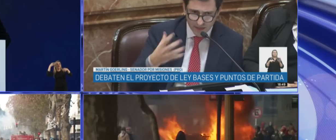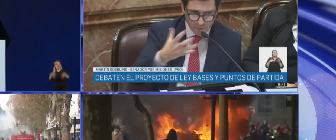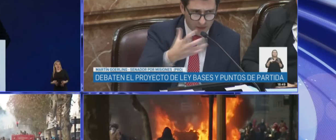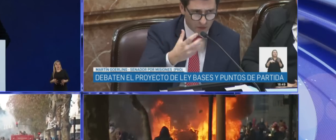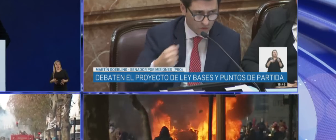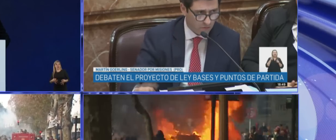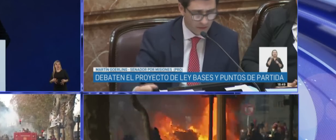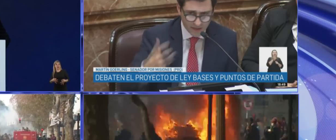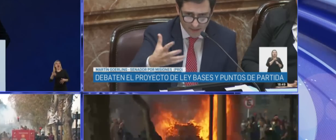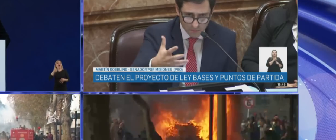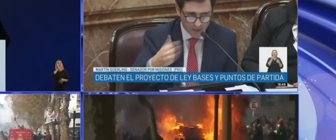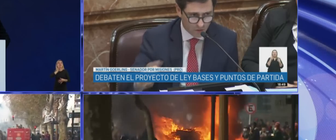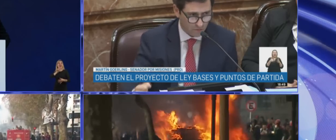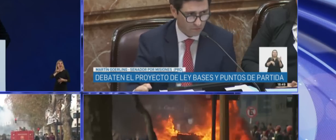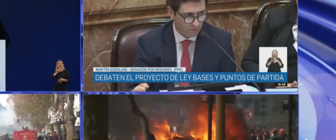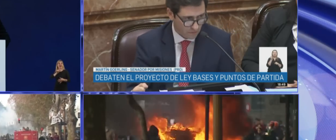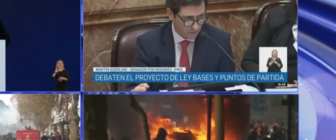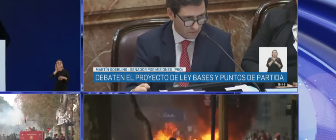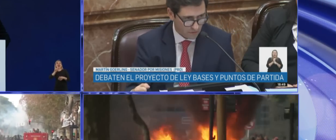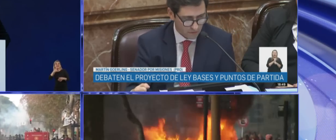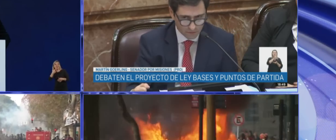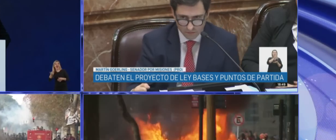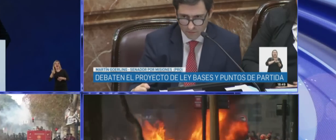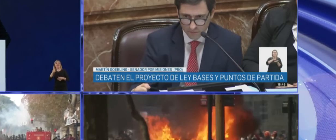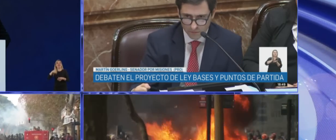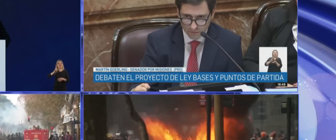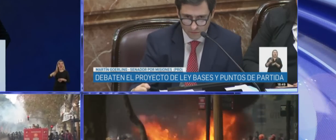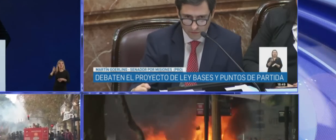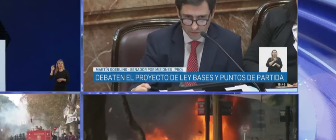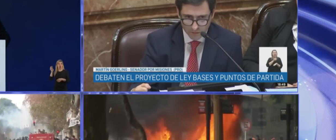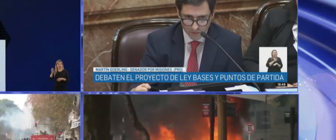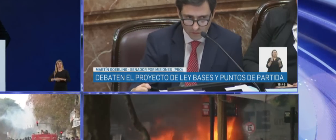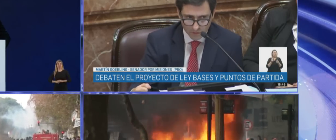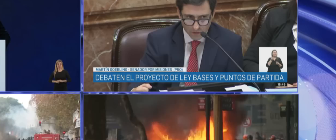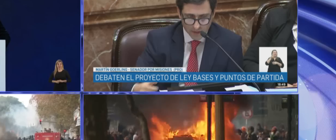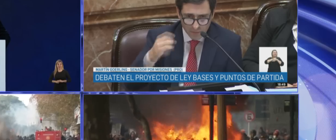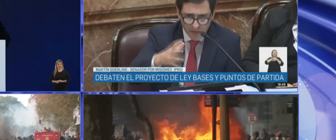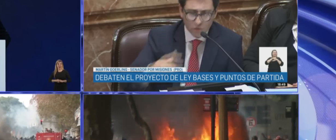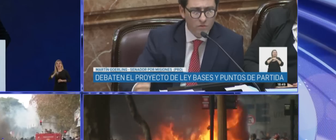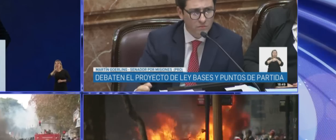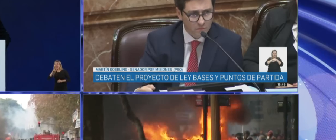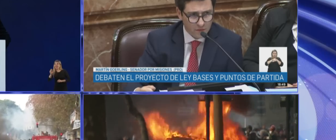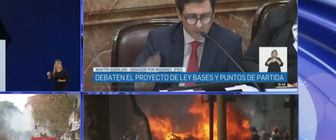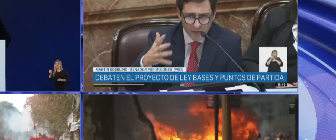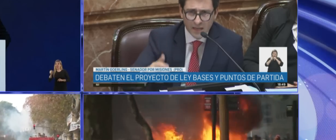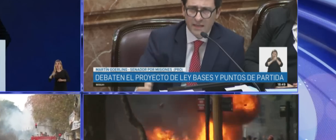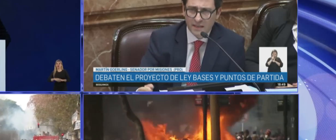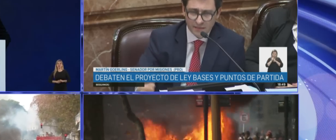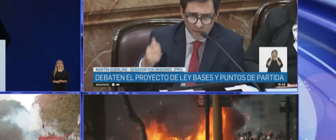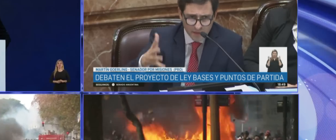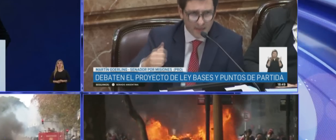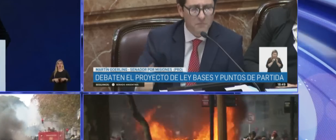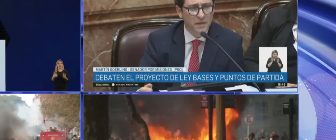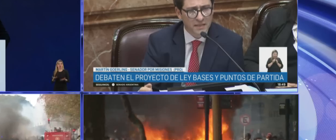arbitrar la tasa de interés en dólares, implicaba una tasa de interés real negativa en pesos, y eso